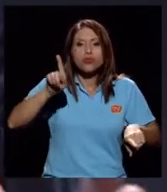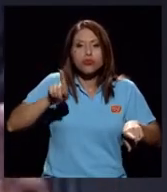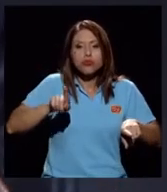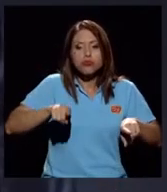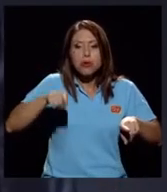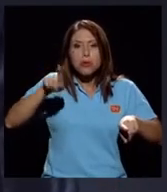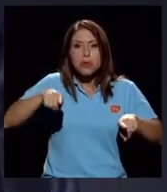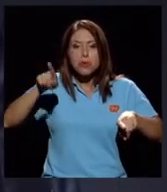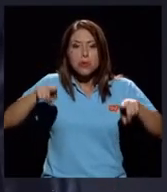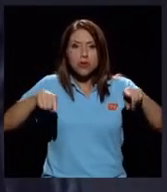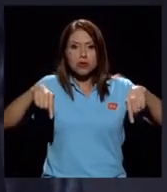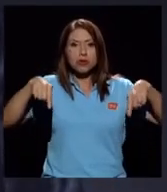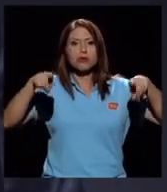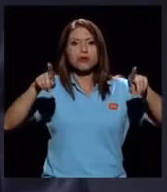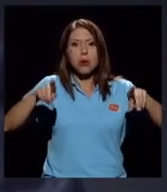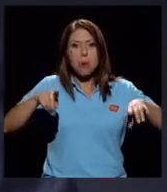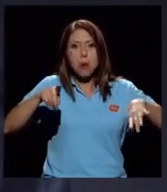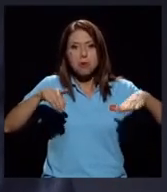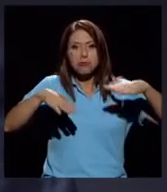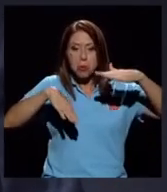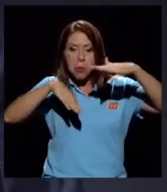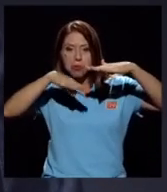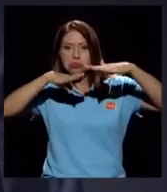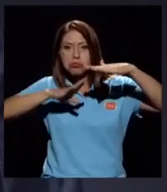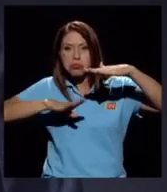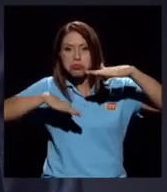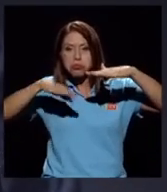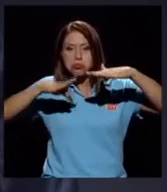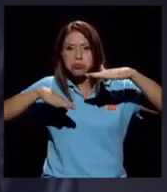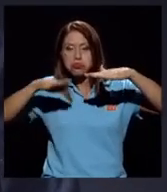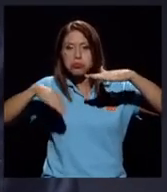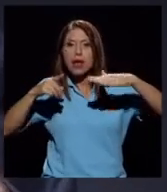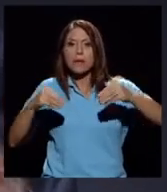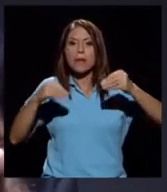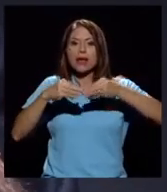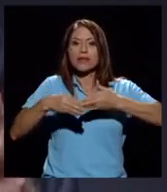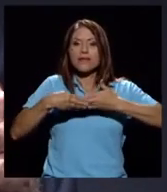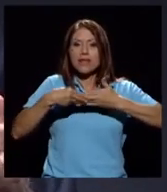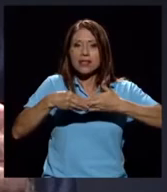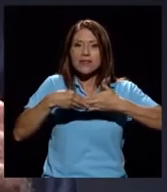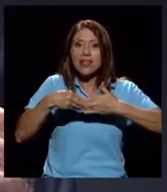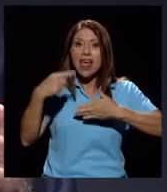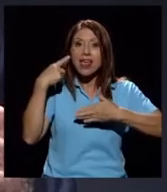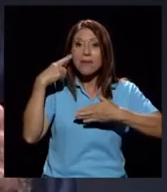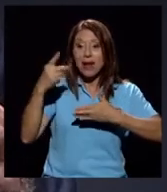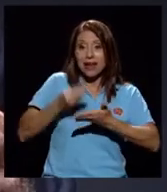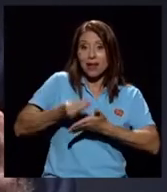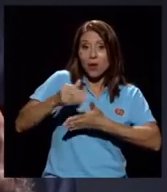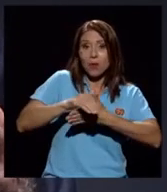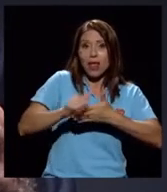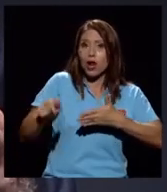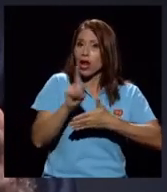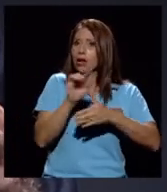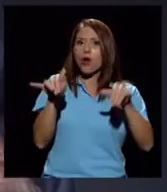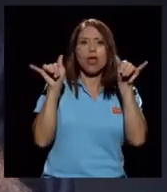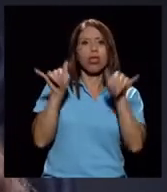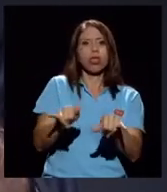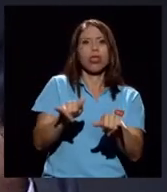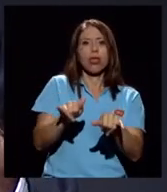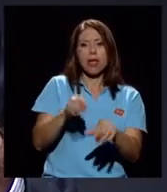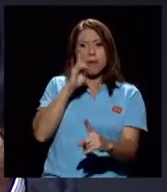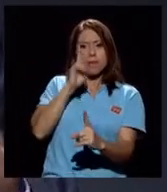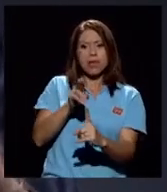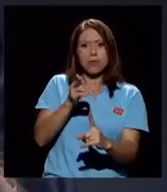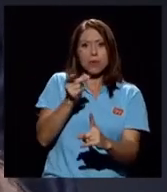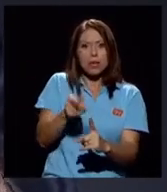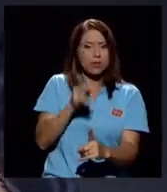mayor flexibilidad para qué el tipo de cambio no sea una cosa fija ni estática para que la